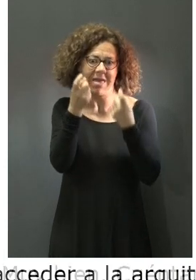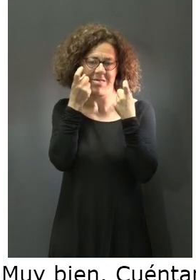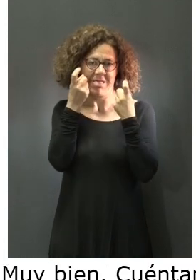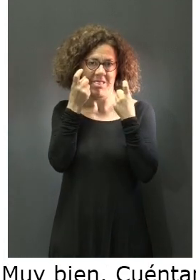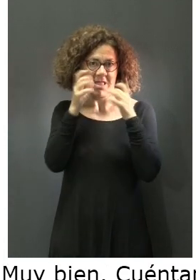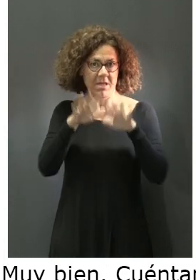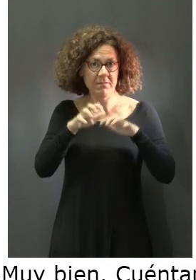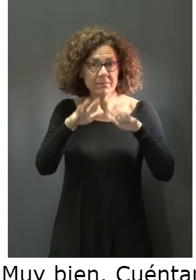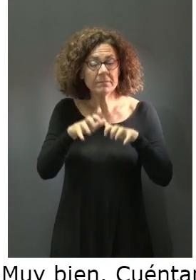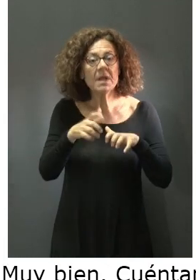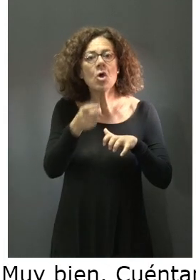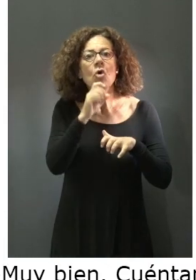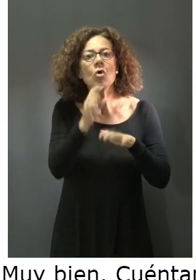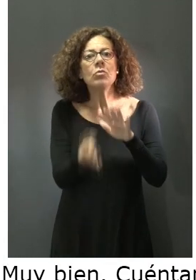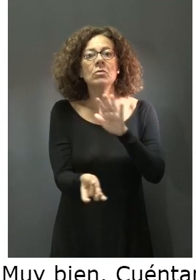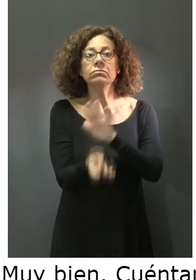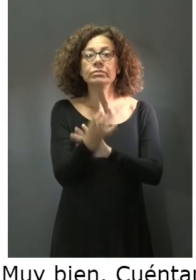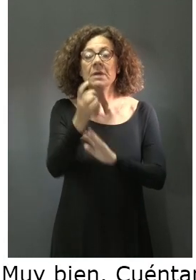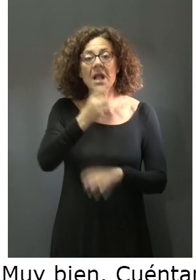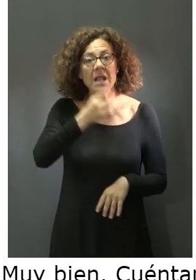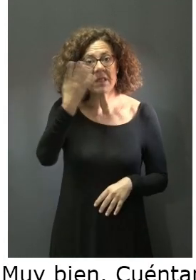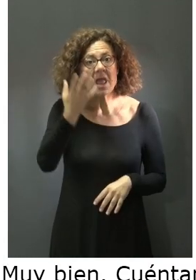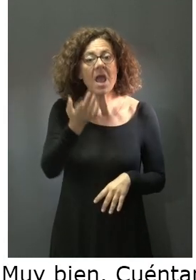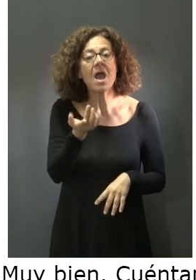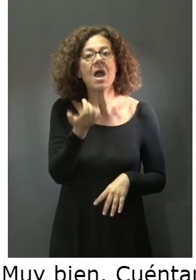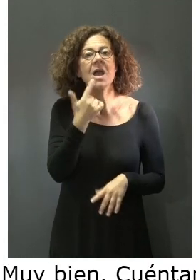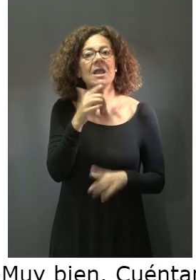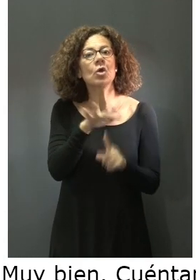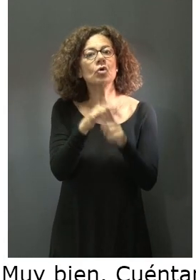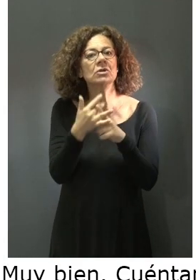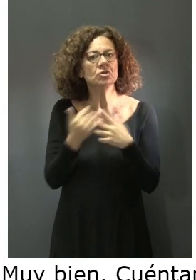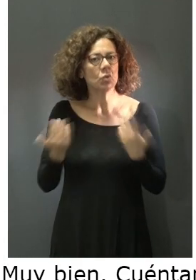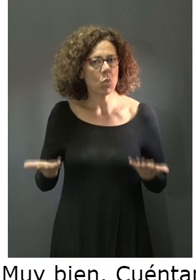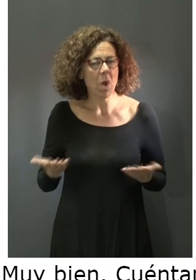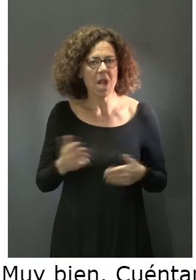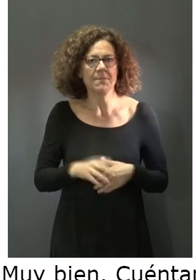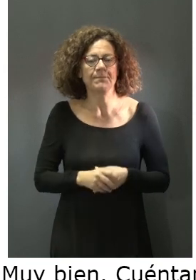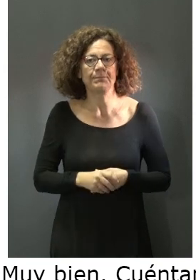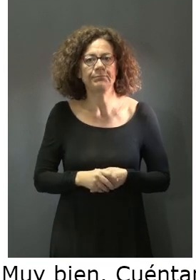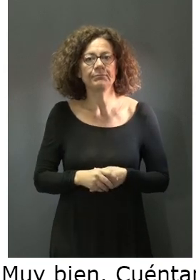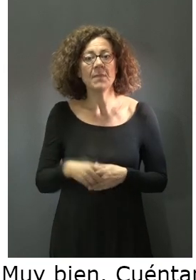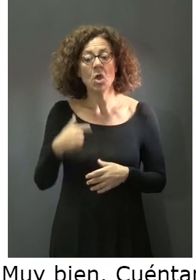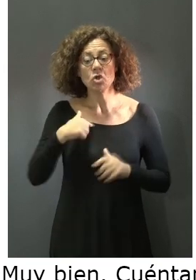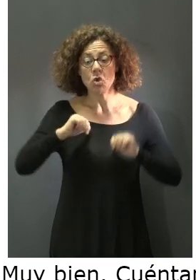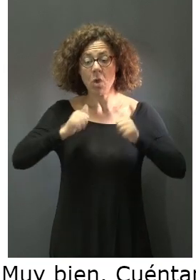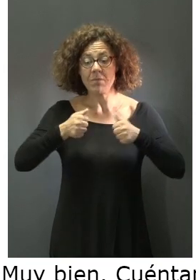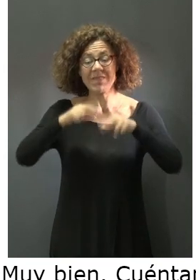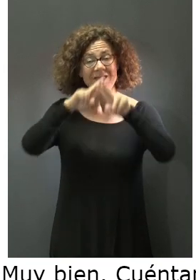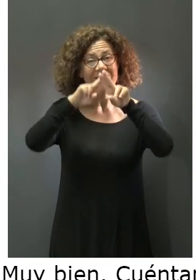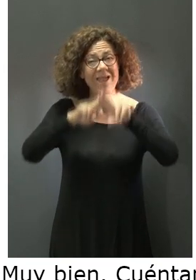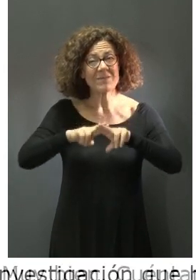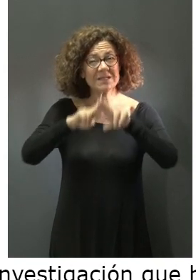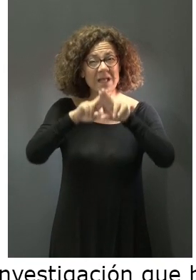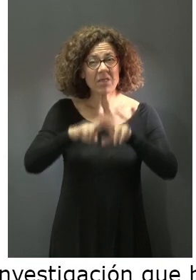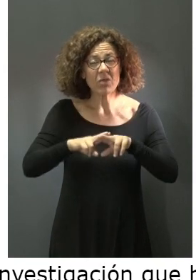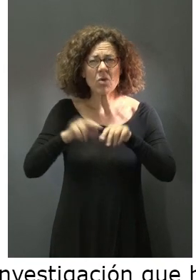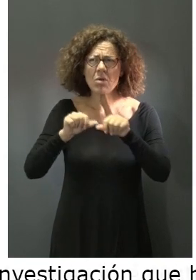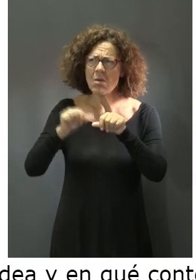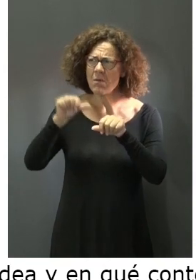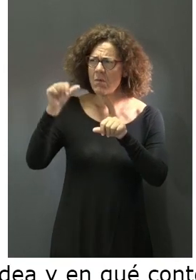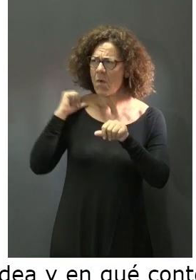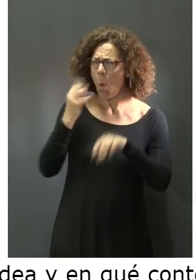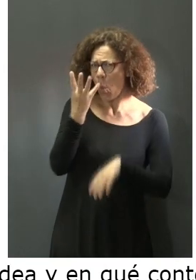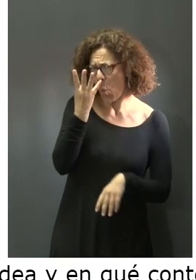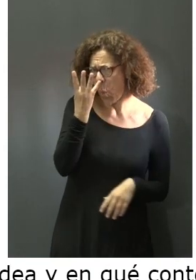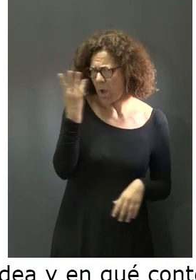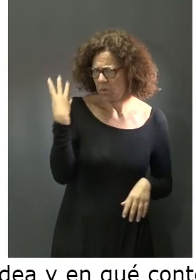Pues cuéntanos cómo surge la idea y en qué contexto. Pues yo empecé la investigación hace ya casi